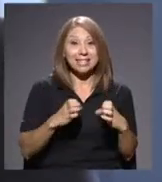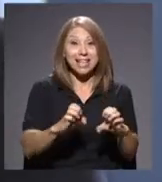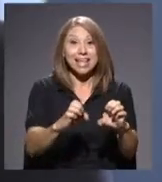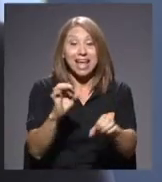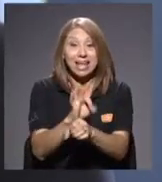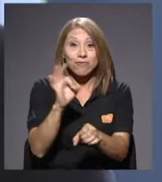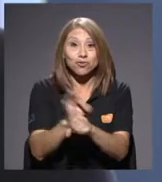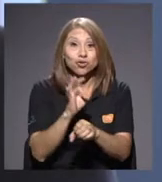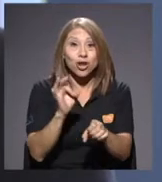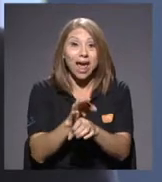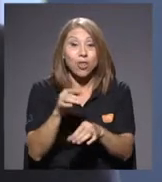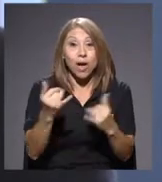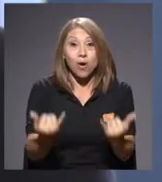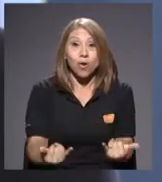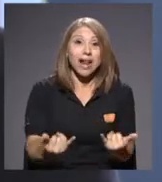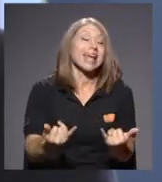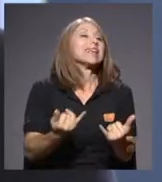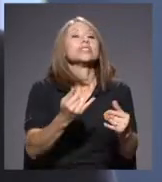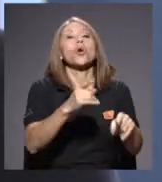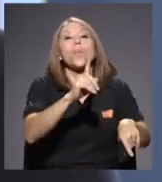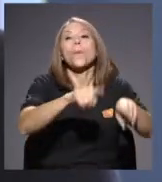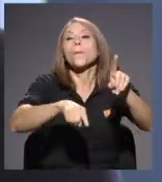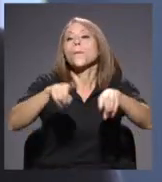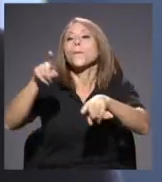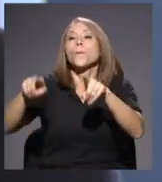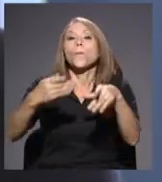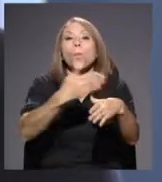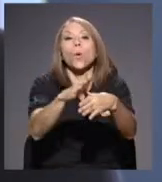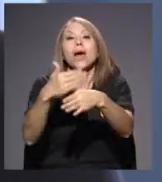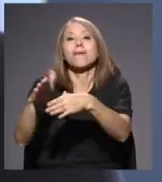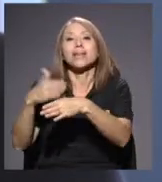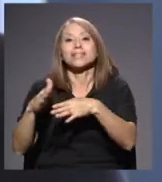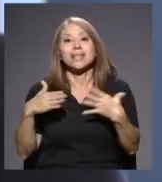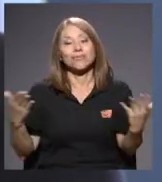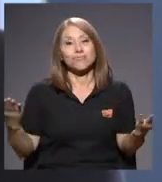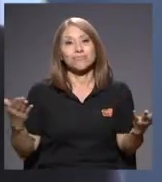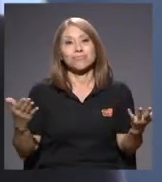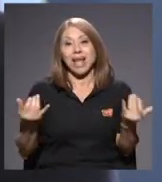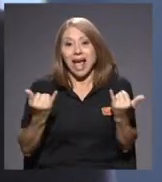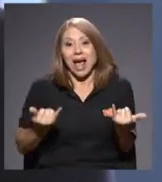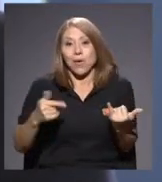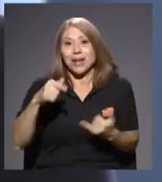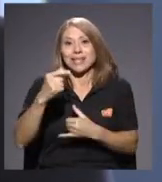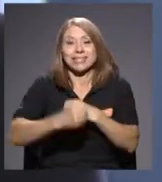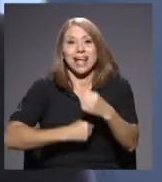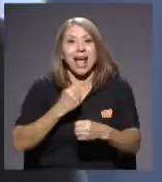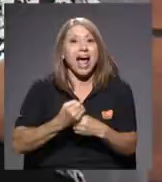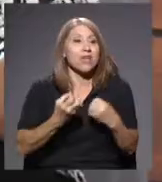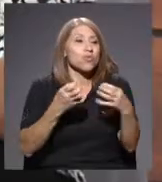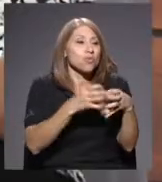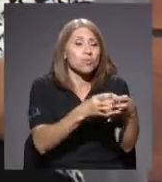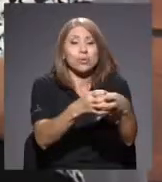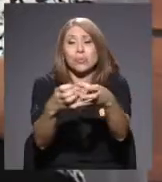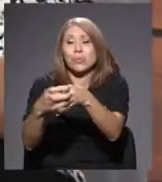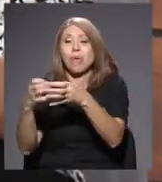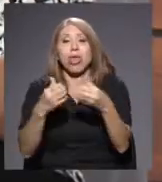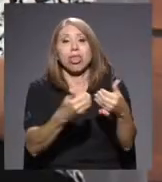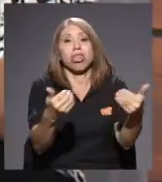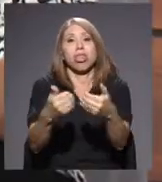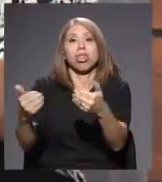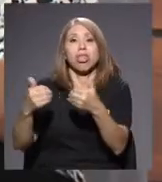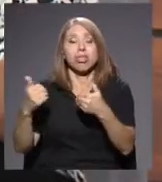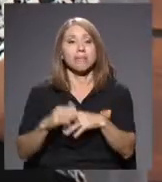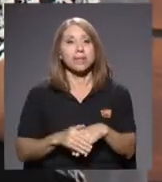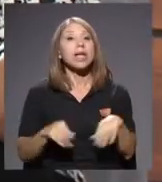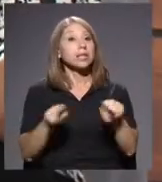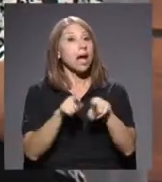2018. Si una palabra puede describir nuestro 2018 como país, es la polarización. Entonces, no sé si es estrategia. Y medio de una huelga de maestros, sí,